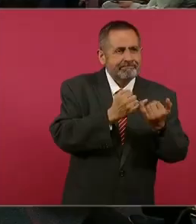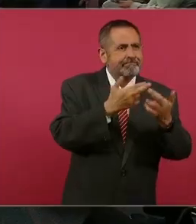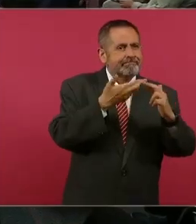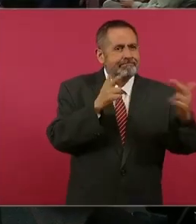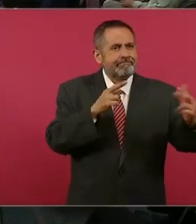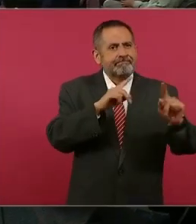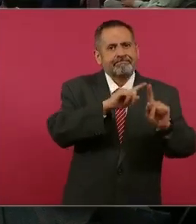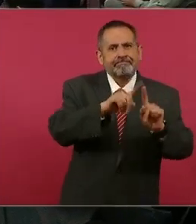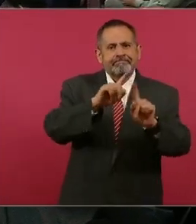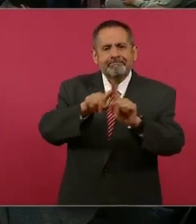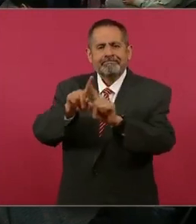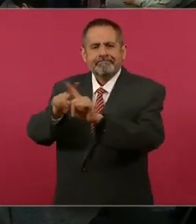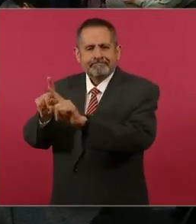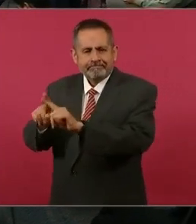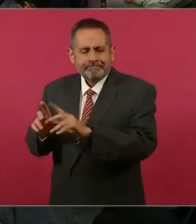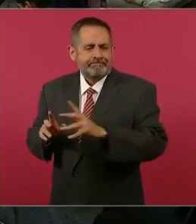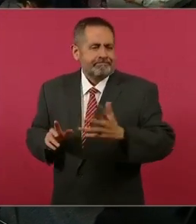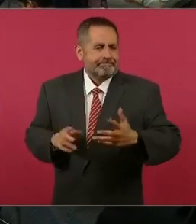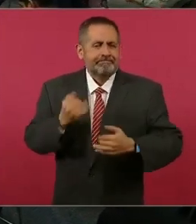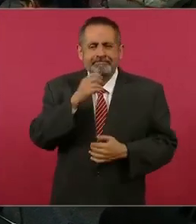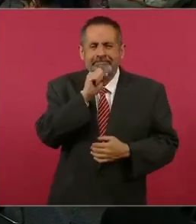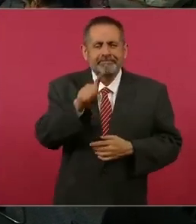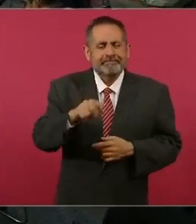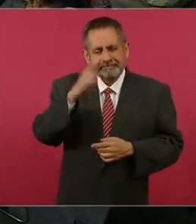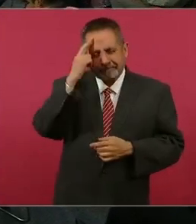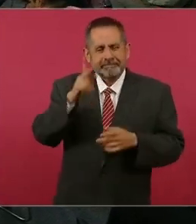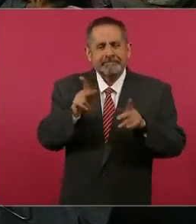tan lejos de Dios